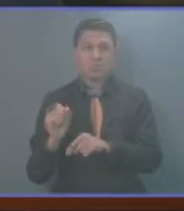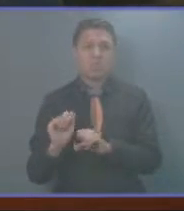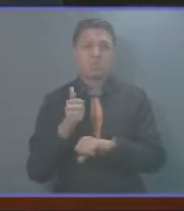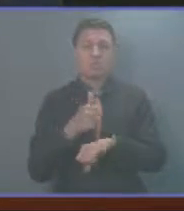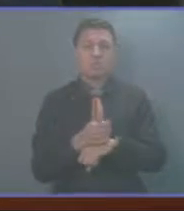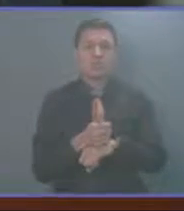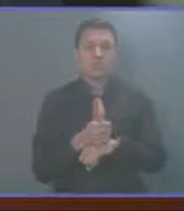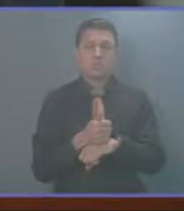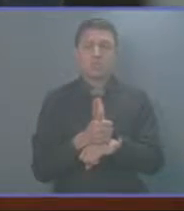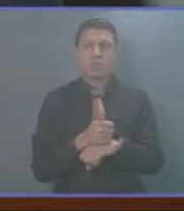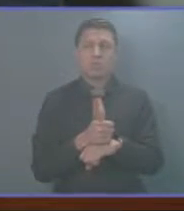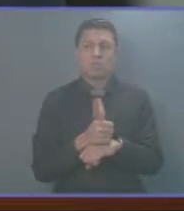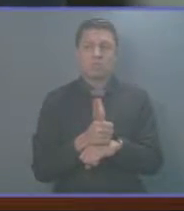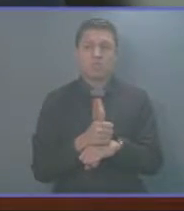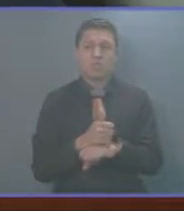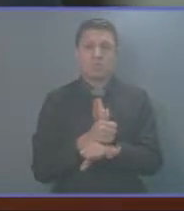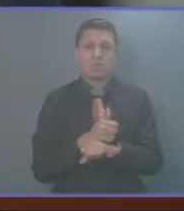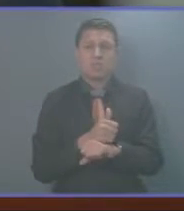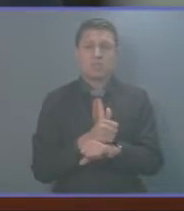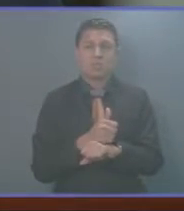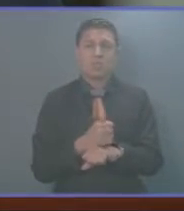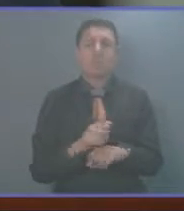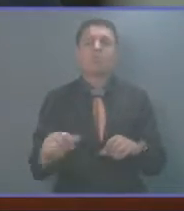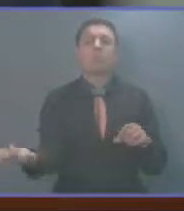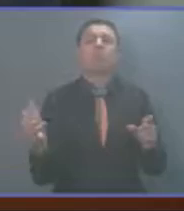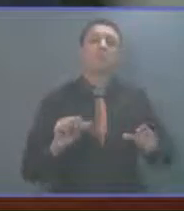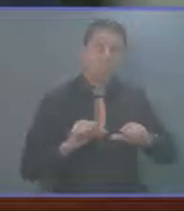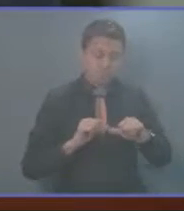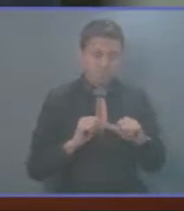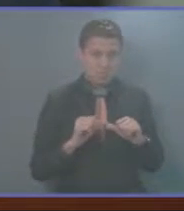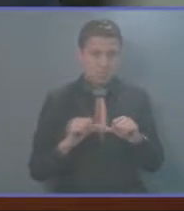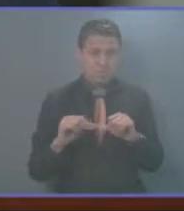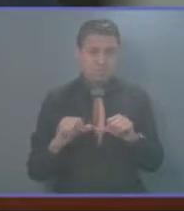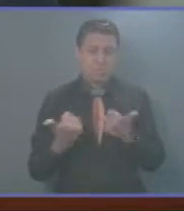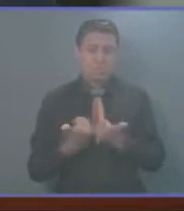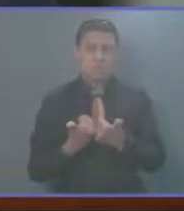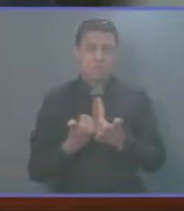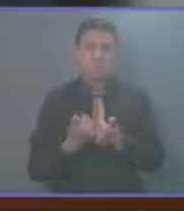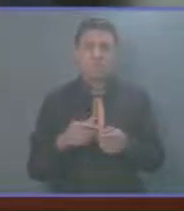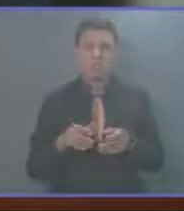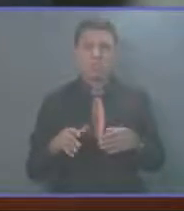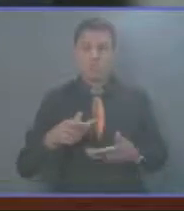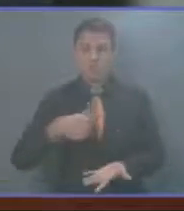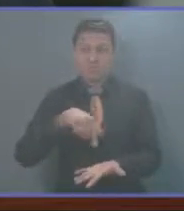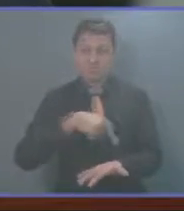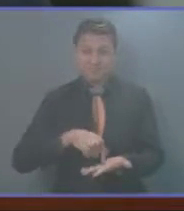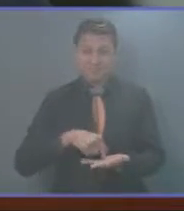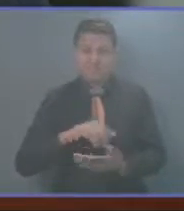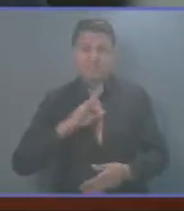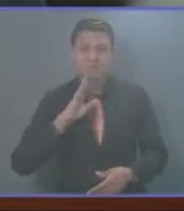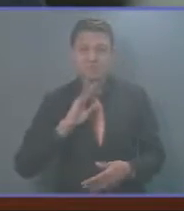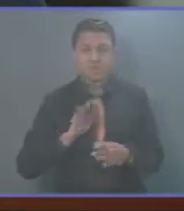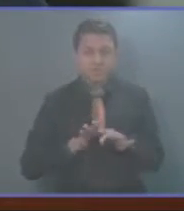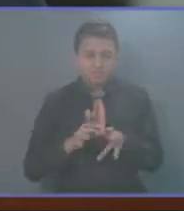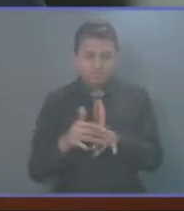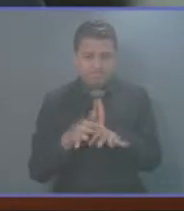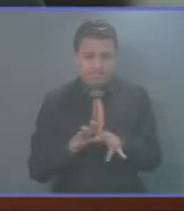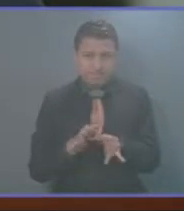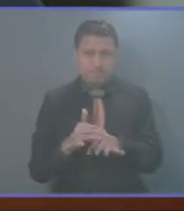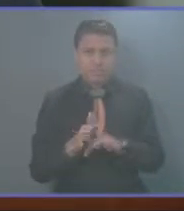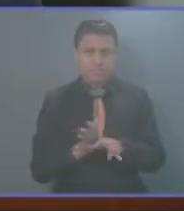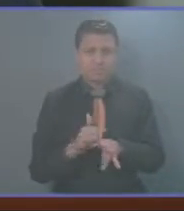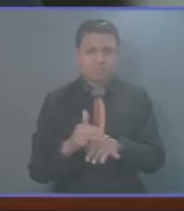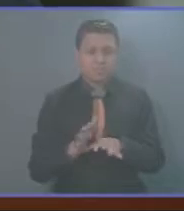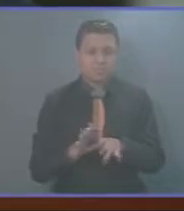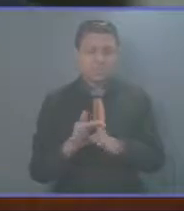establecer una agencia de extensión agrícola en la ciudad de Hilo Vasco. Es una zona altamente agrícola y no puede